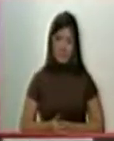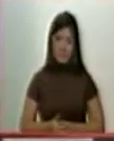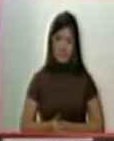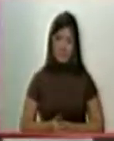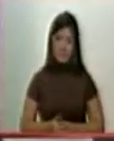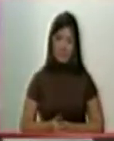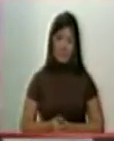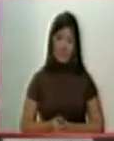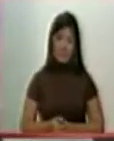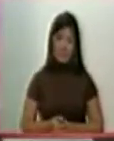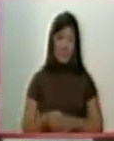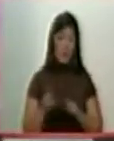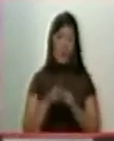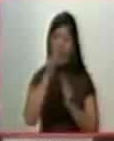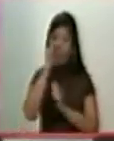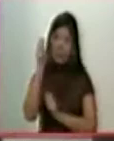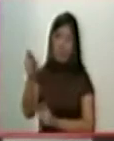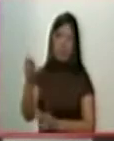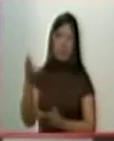Se ha hecho un tributo